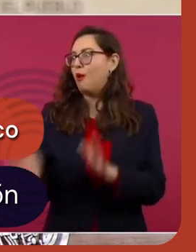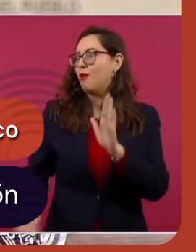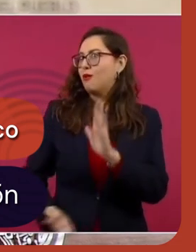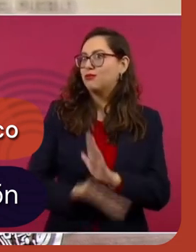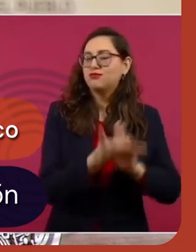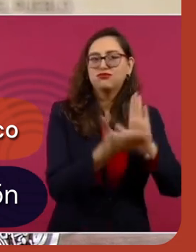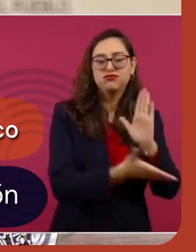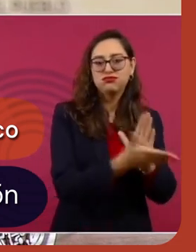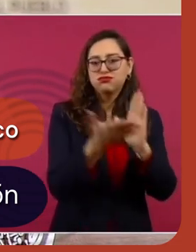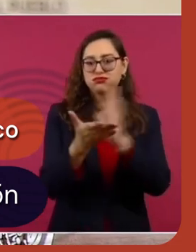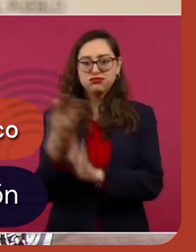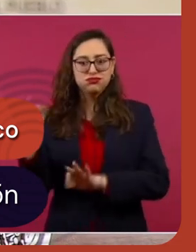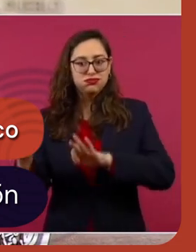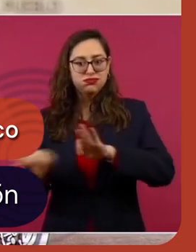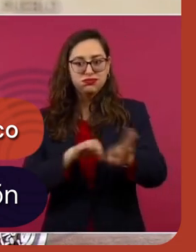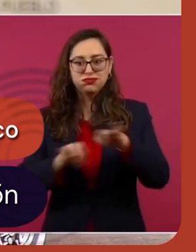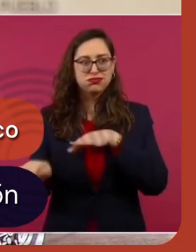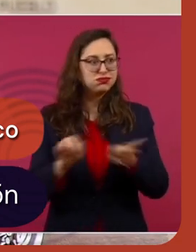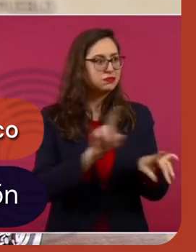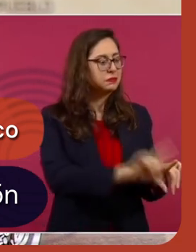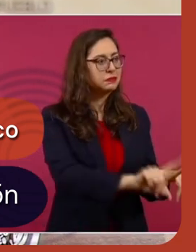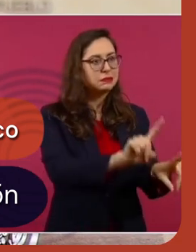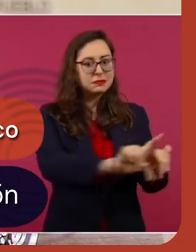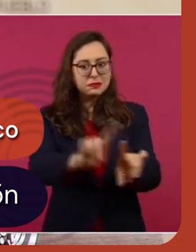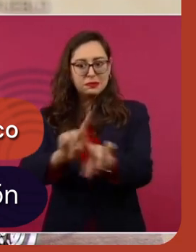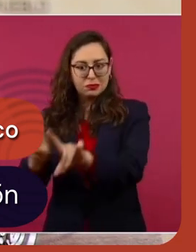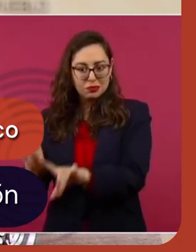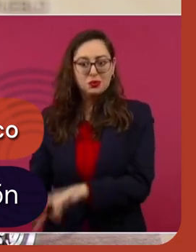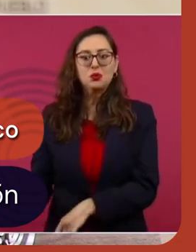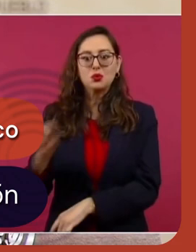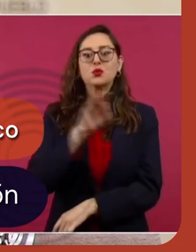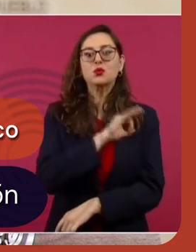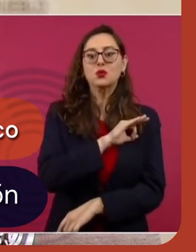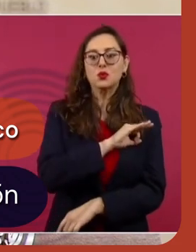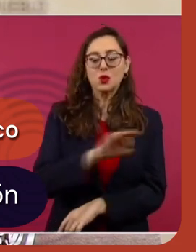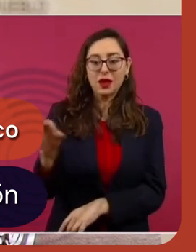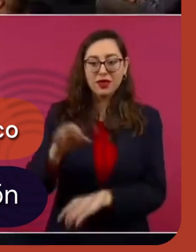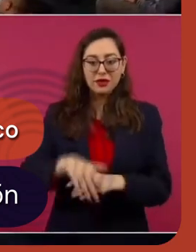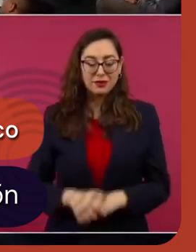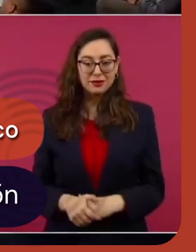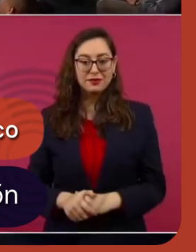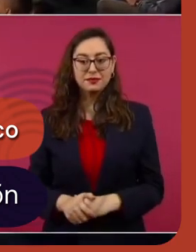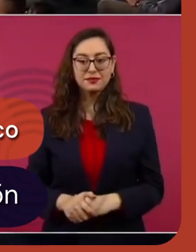un video, pero de una